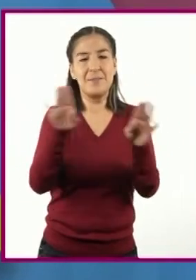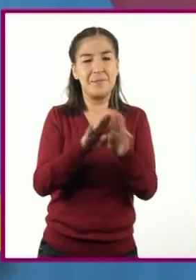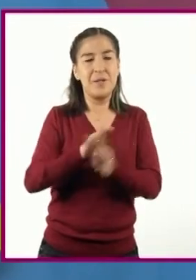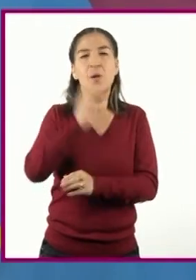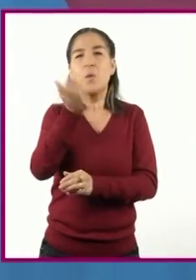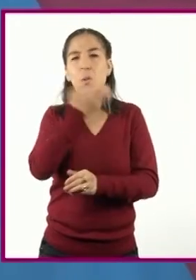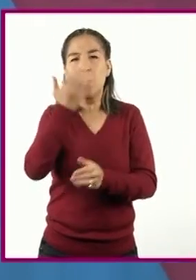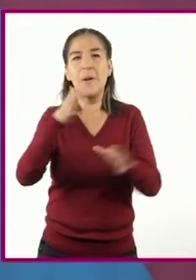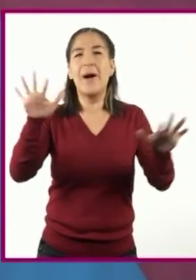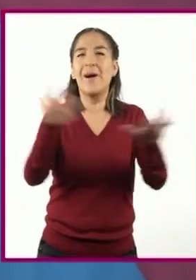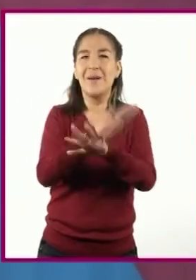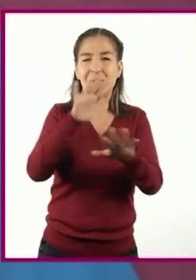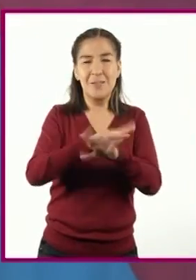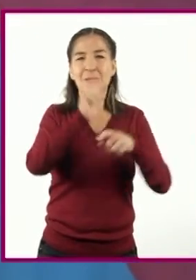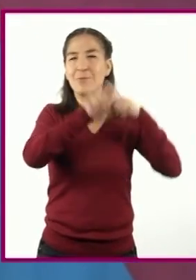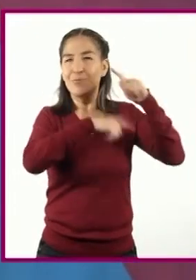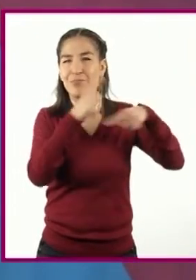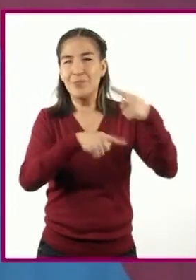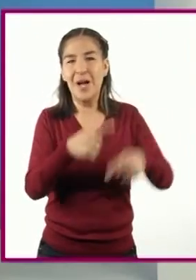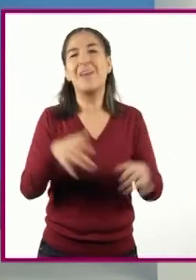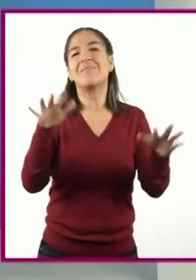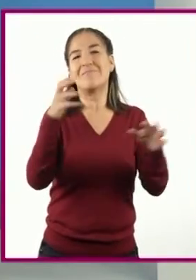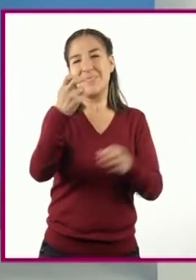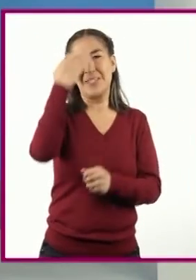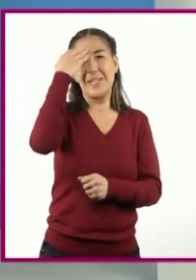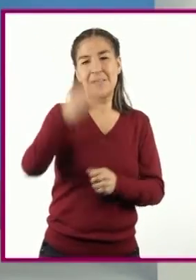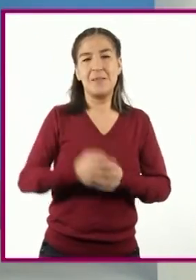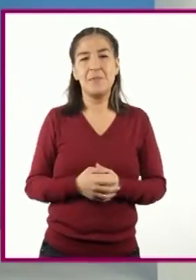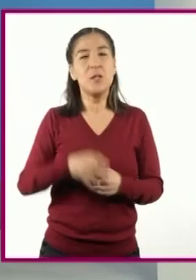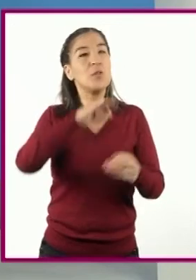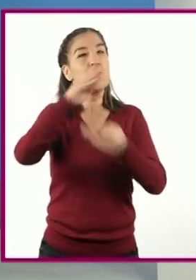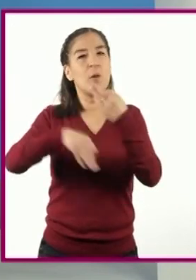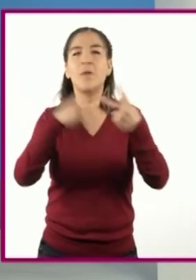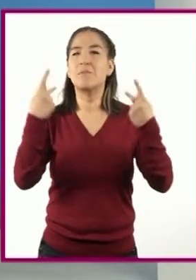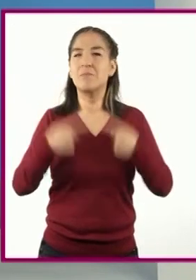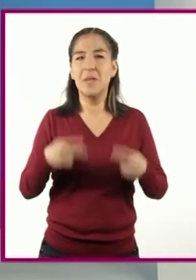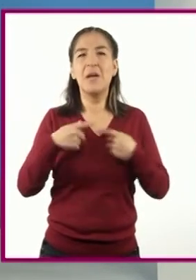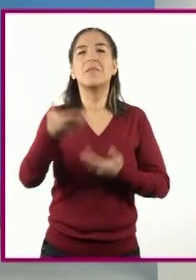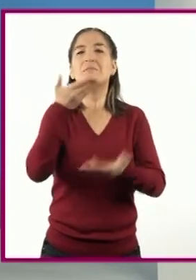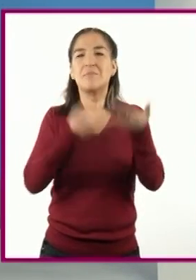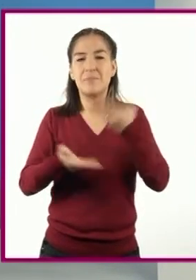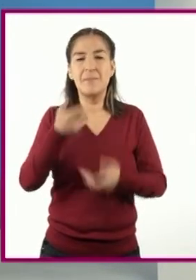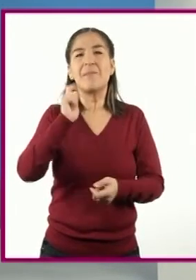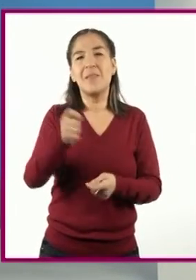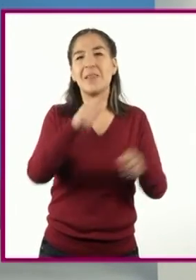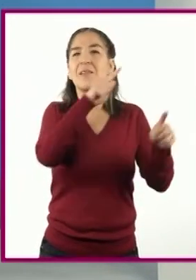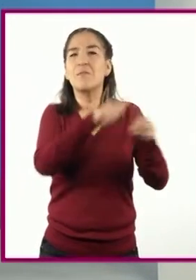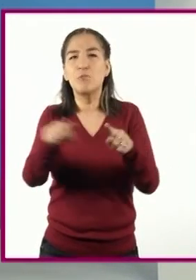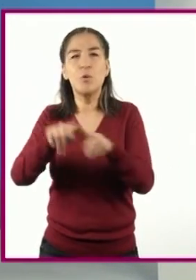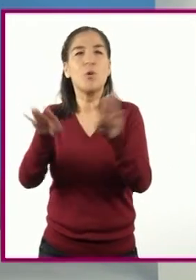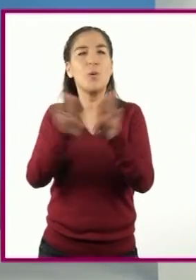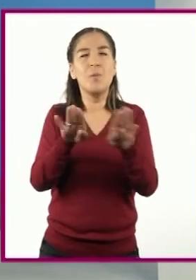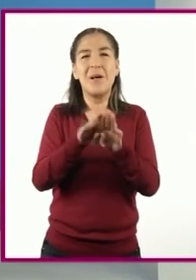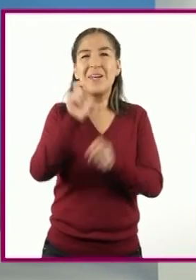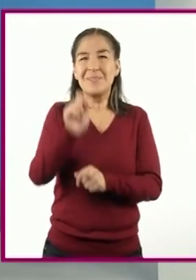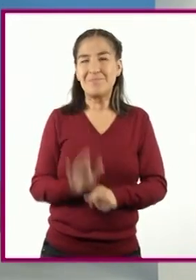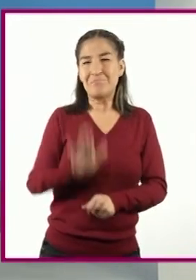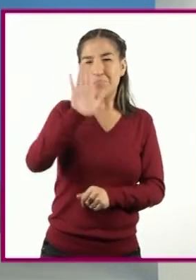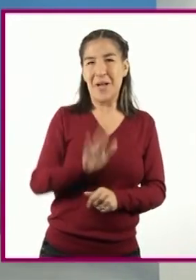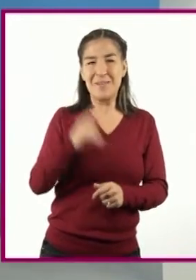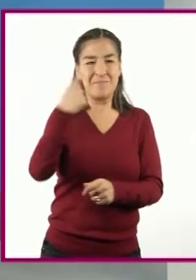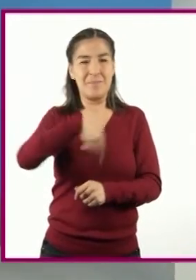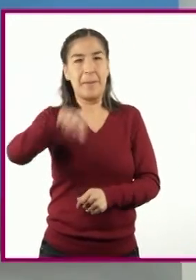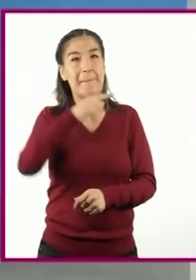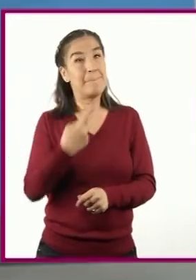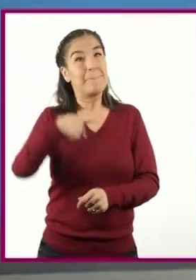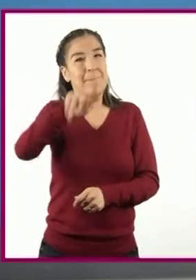van transformando a lo largo del tiempo. Todas las personas compartimos rasgos que nos hacen similares,